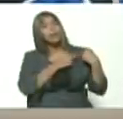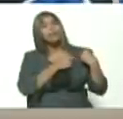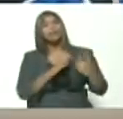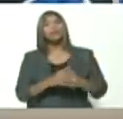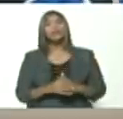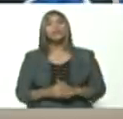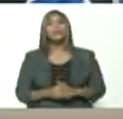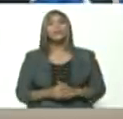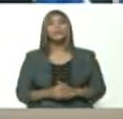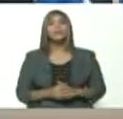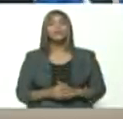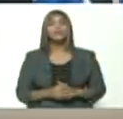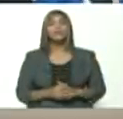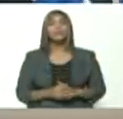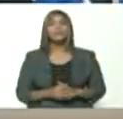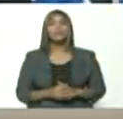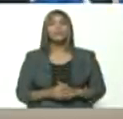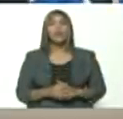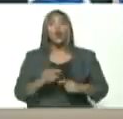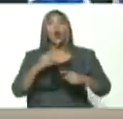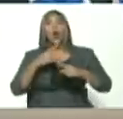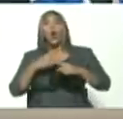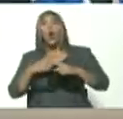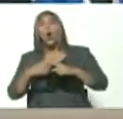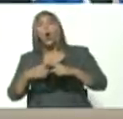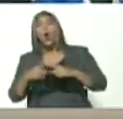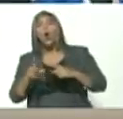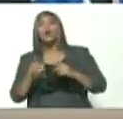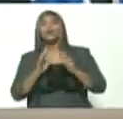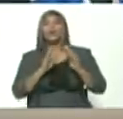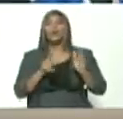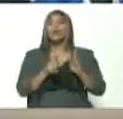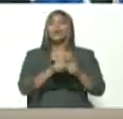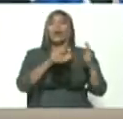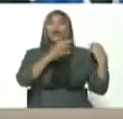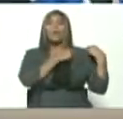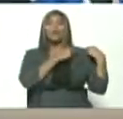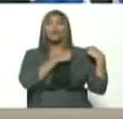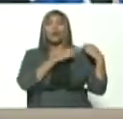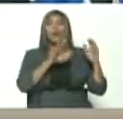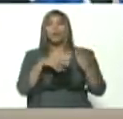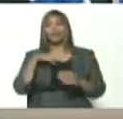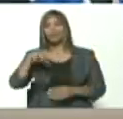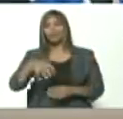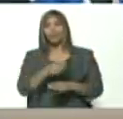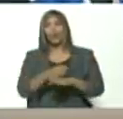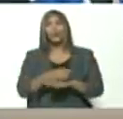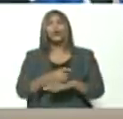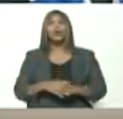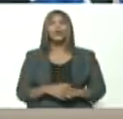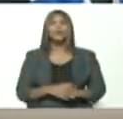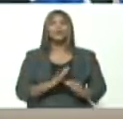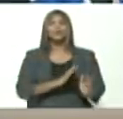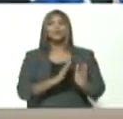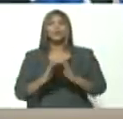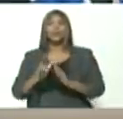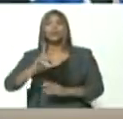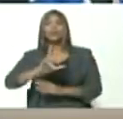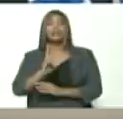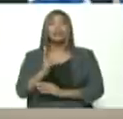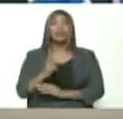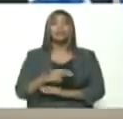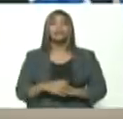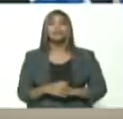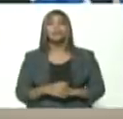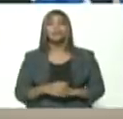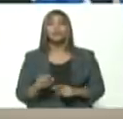la anuencia de otras instancias del Estado venezolano. Tres, garantizar el más amplio programa